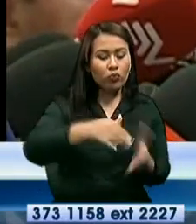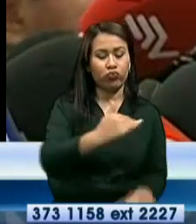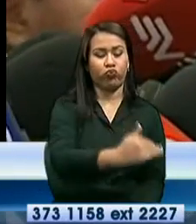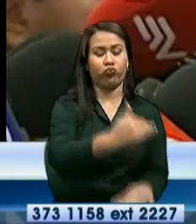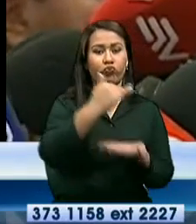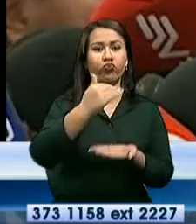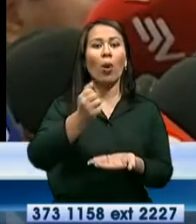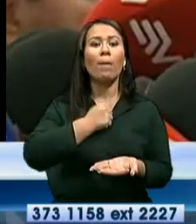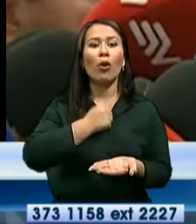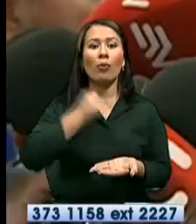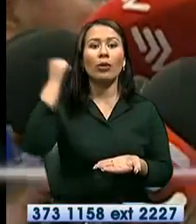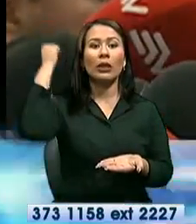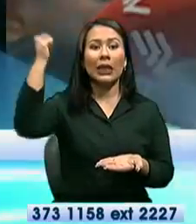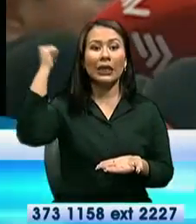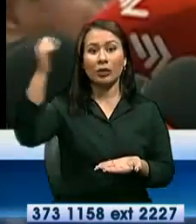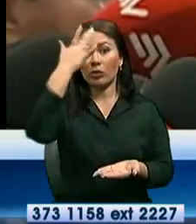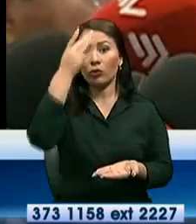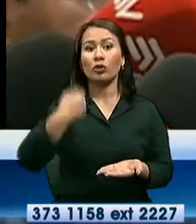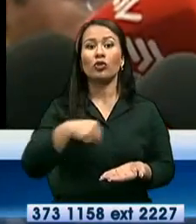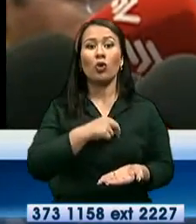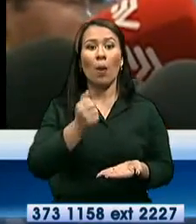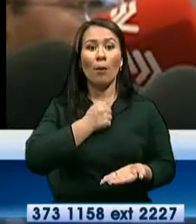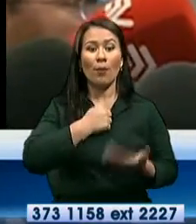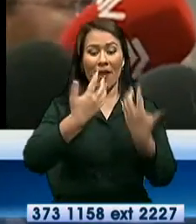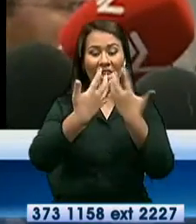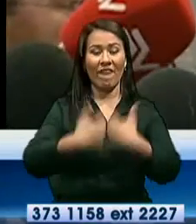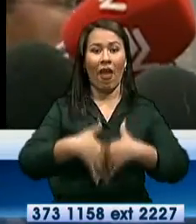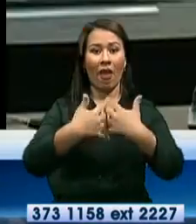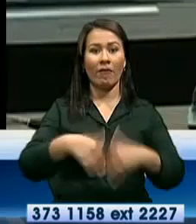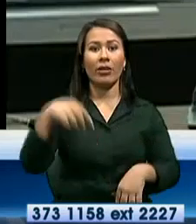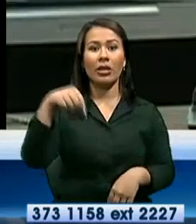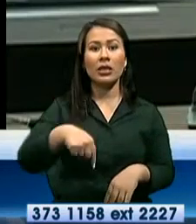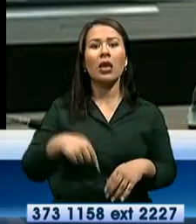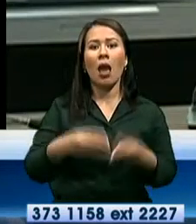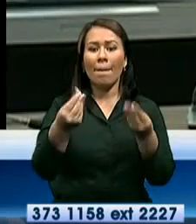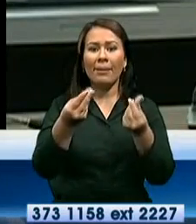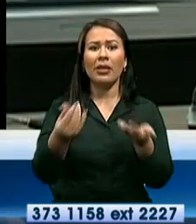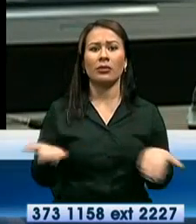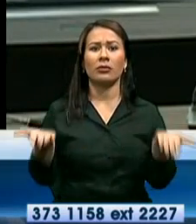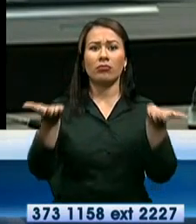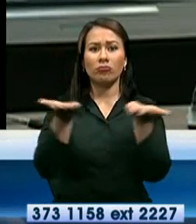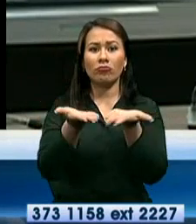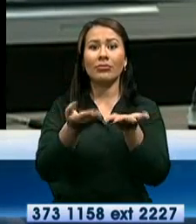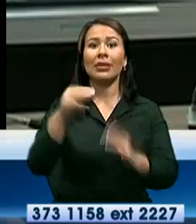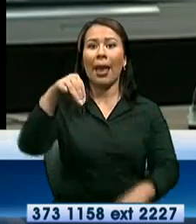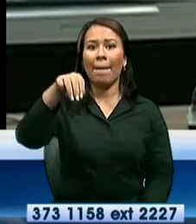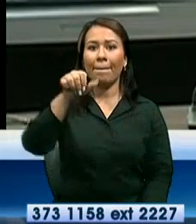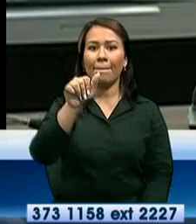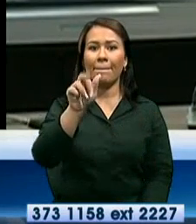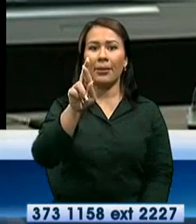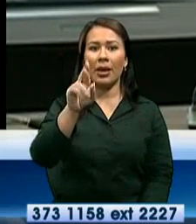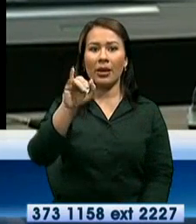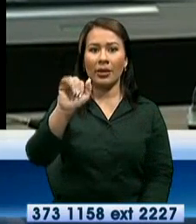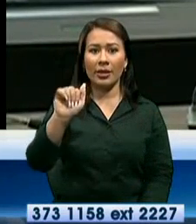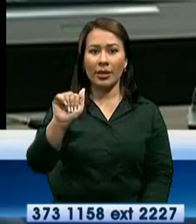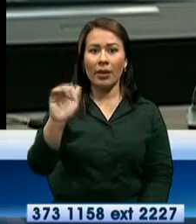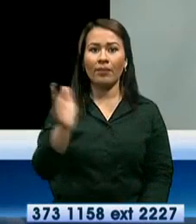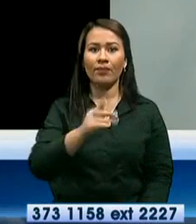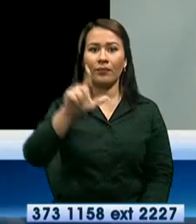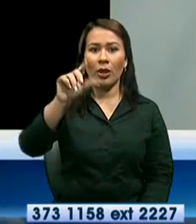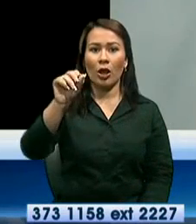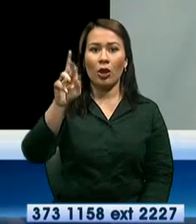países productores a tener un precio de equilibrio. María Lorena Gutiérrez, ministra de Minas y Energía de